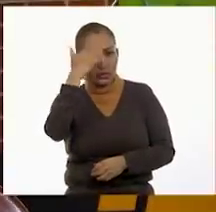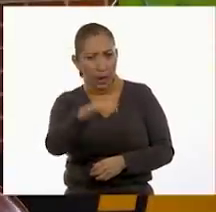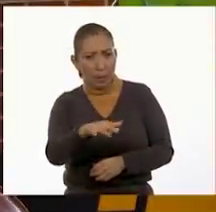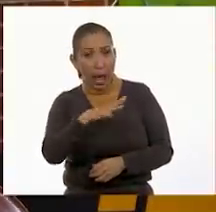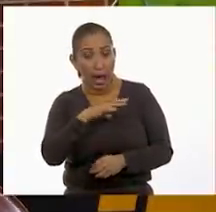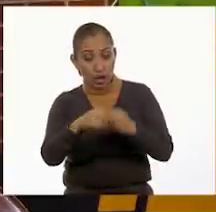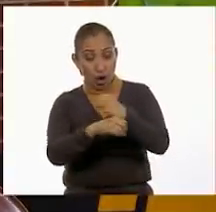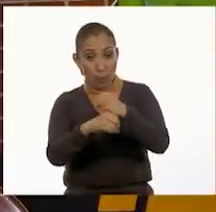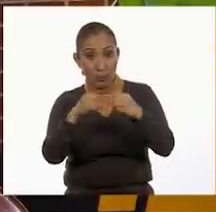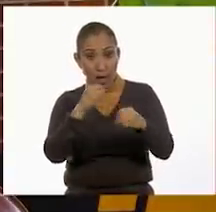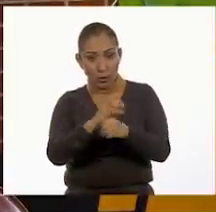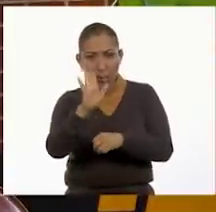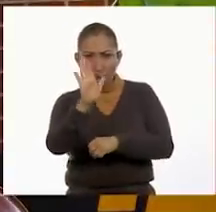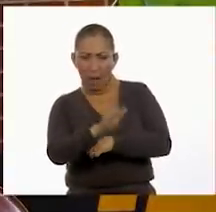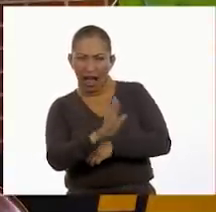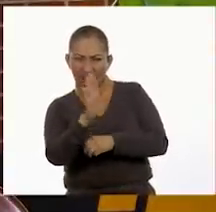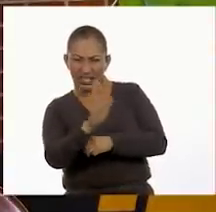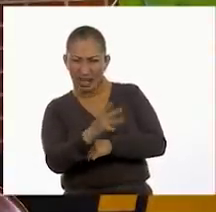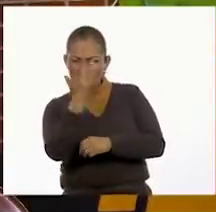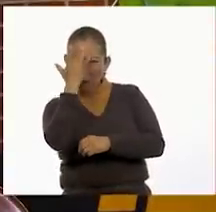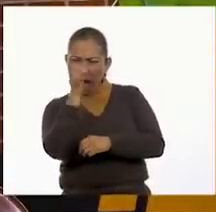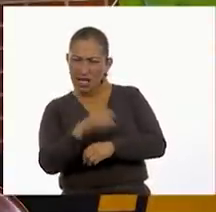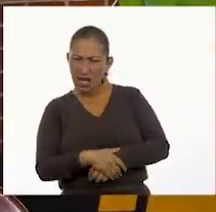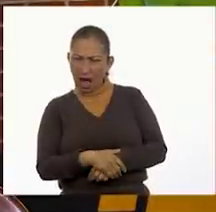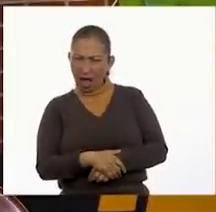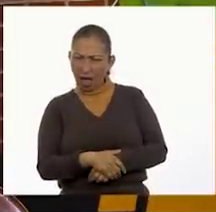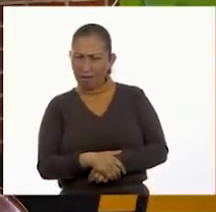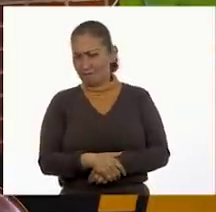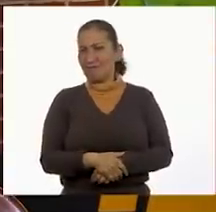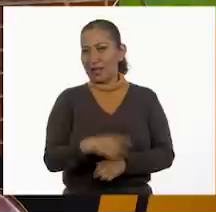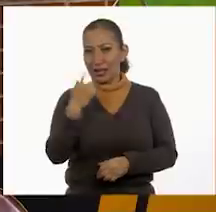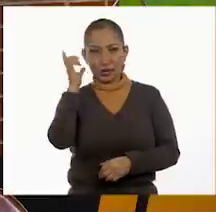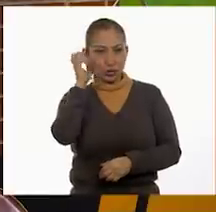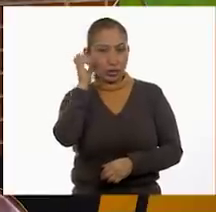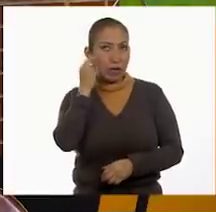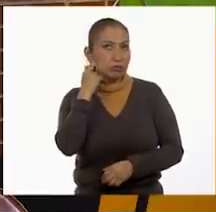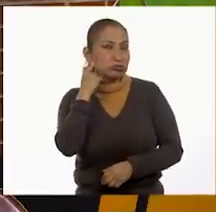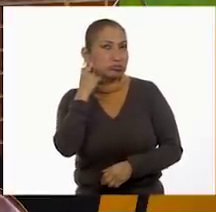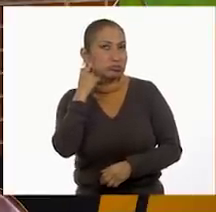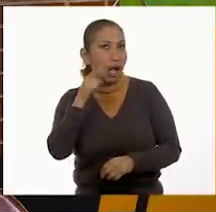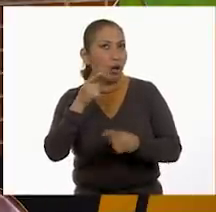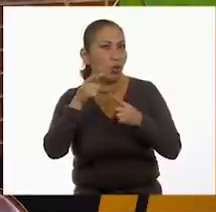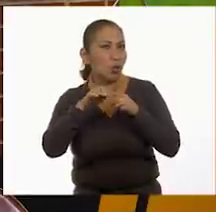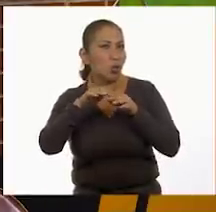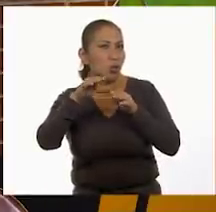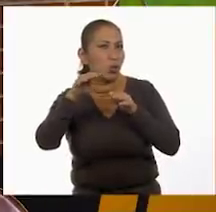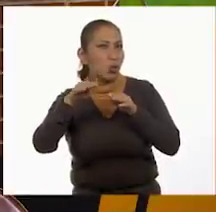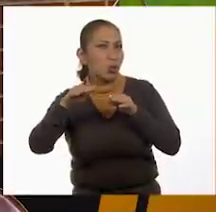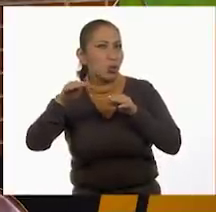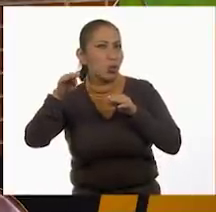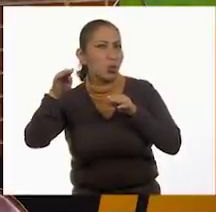hay instrumentos que parecen mágicos? Escuchen.